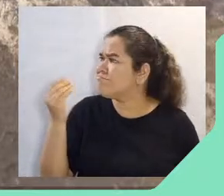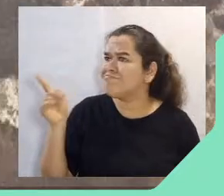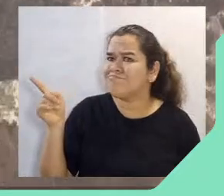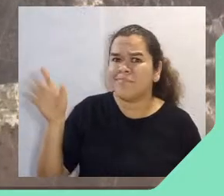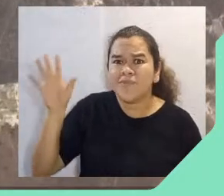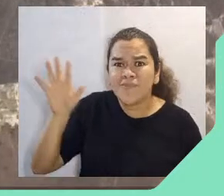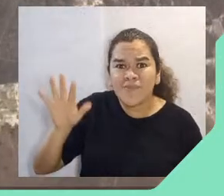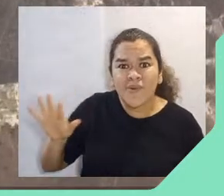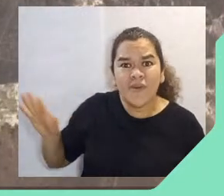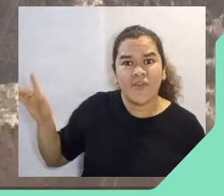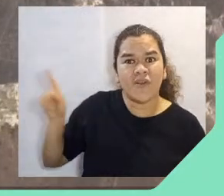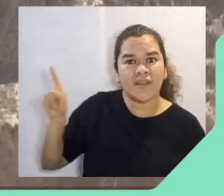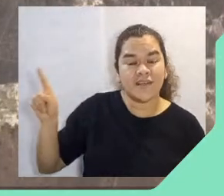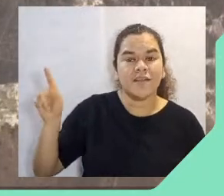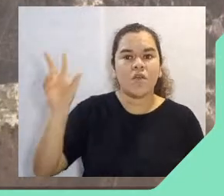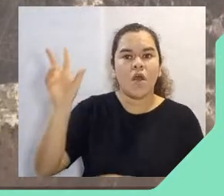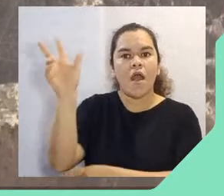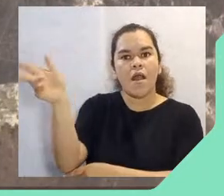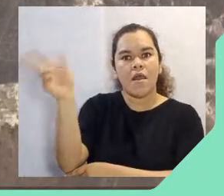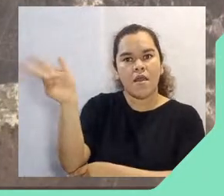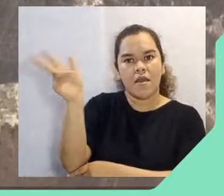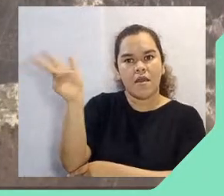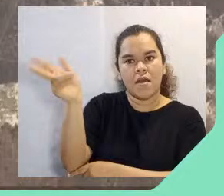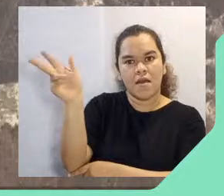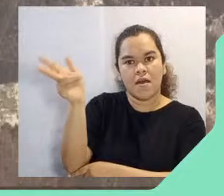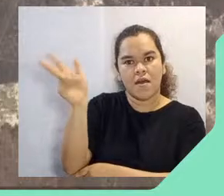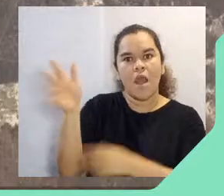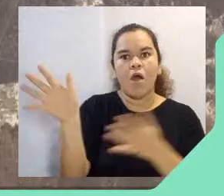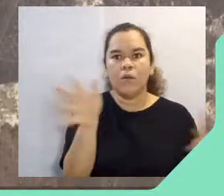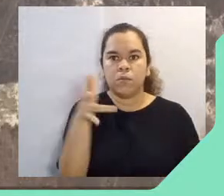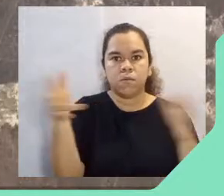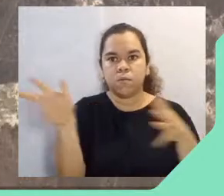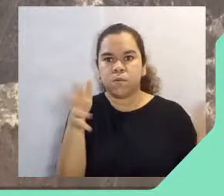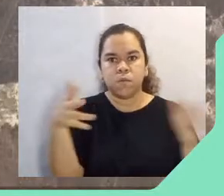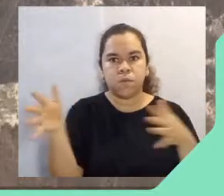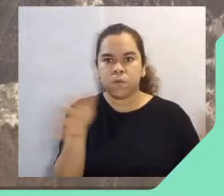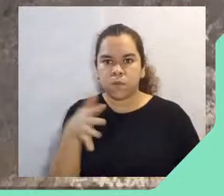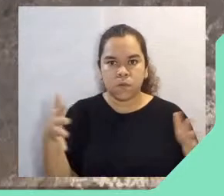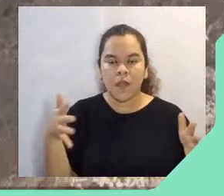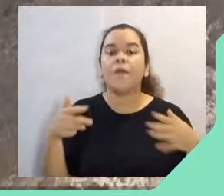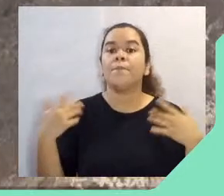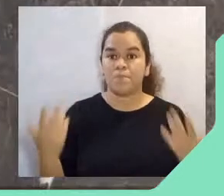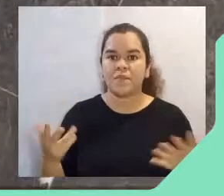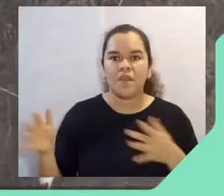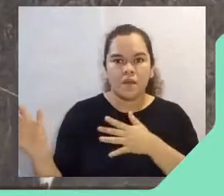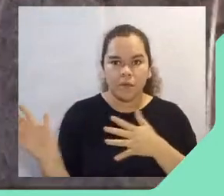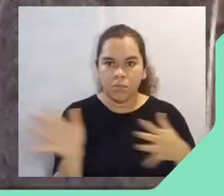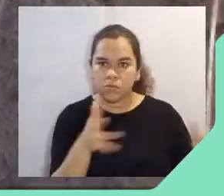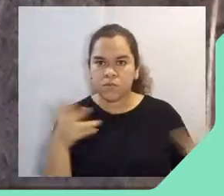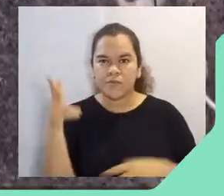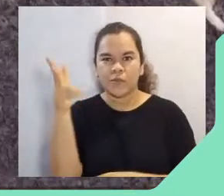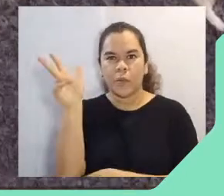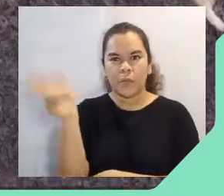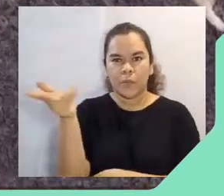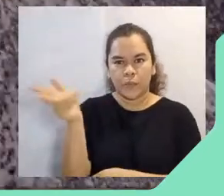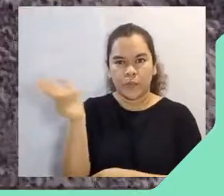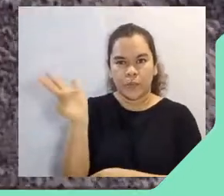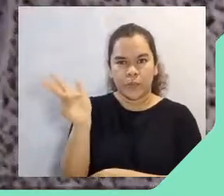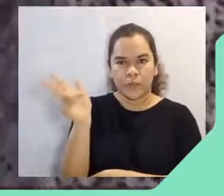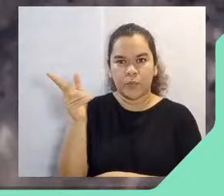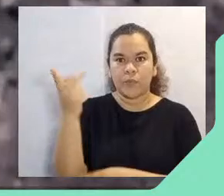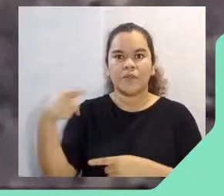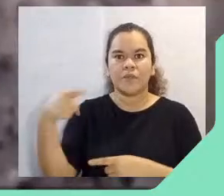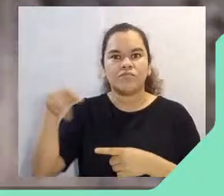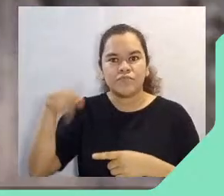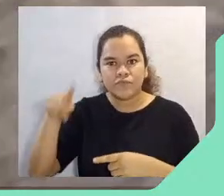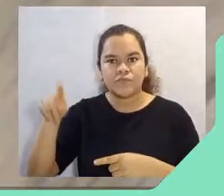molinos de vientos, en el cual se aprovecha la velocidad del viento para poder generar energía